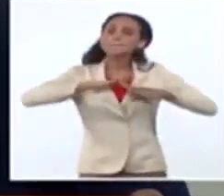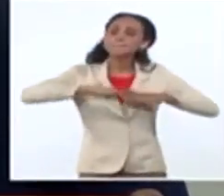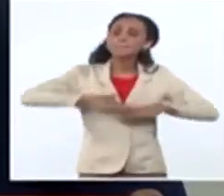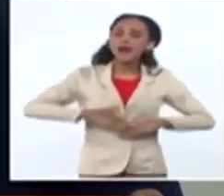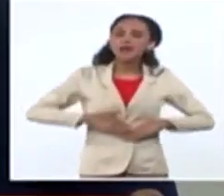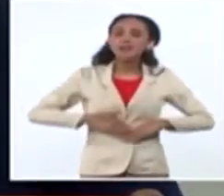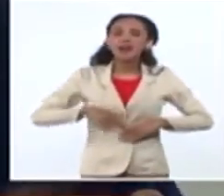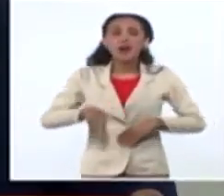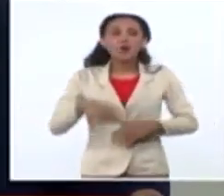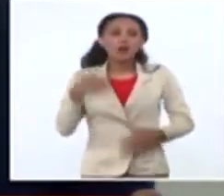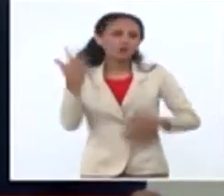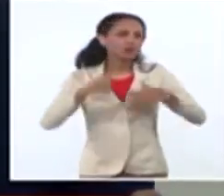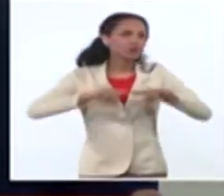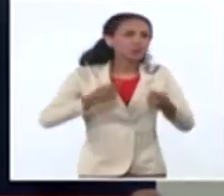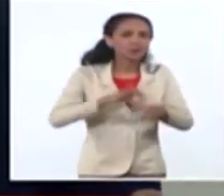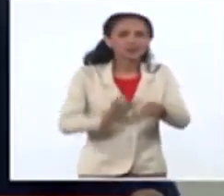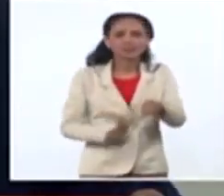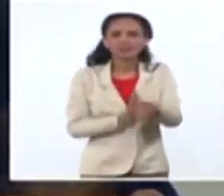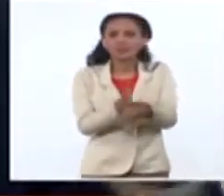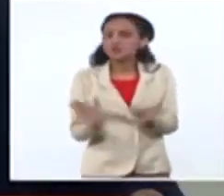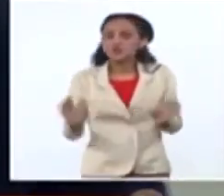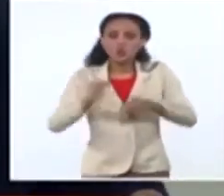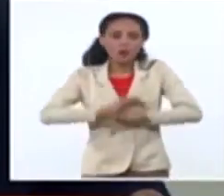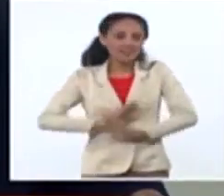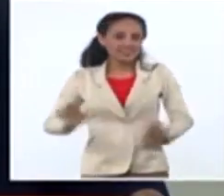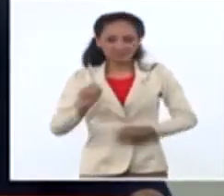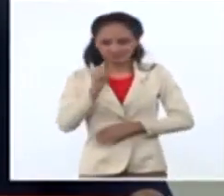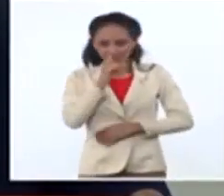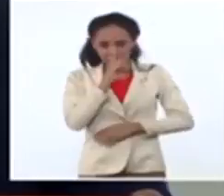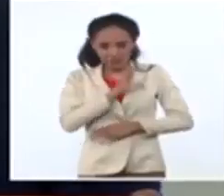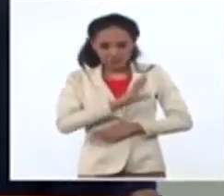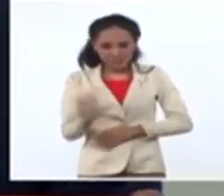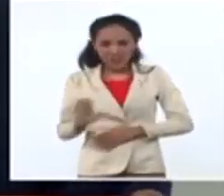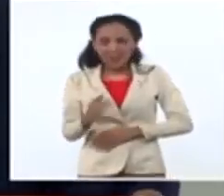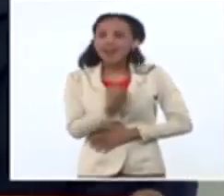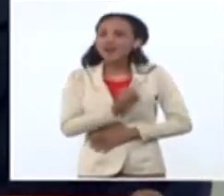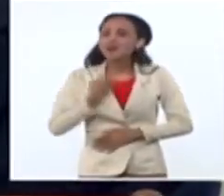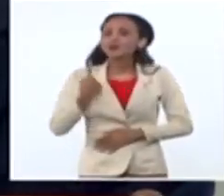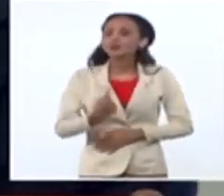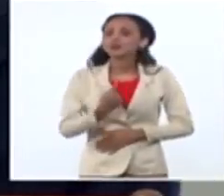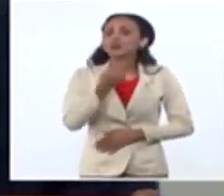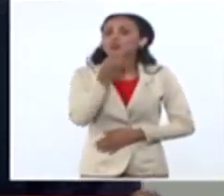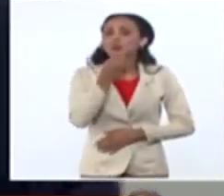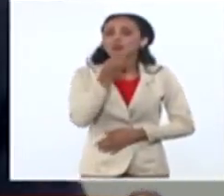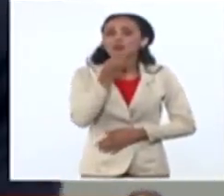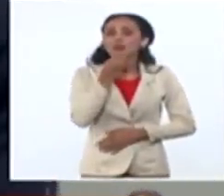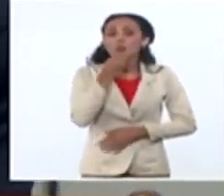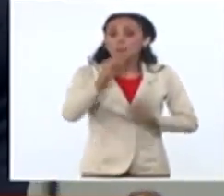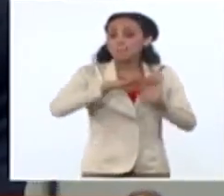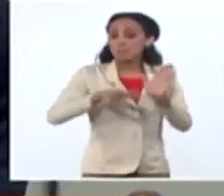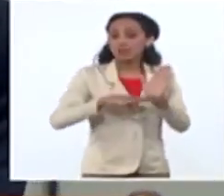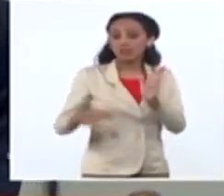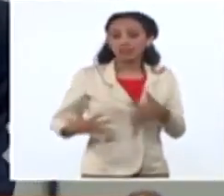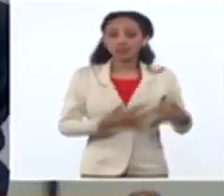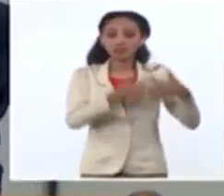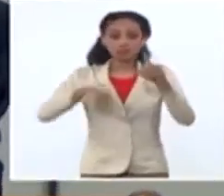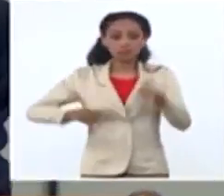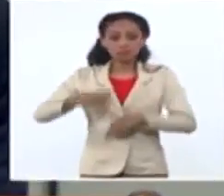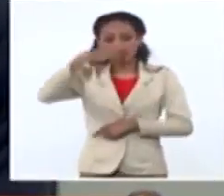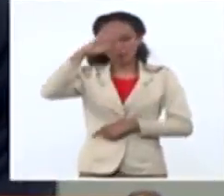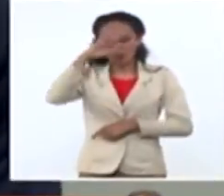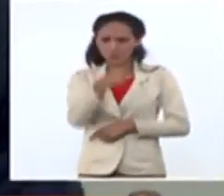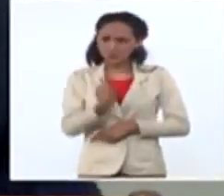pandemia, su derecho a celebrar haber derrotado las medidas del gobierno de los Estados